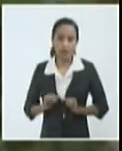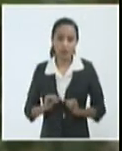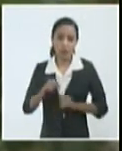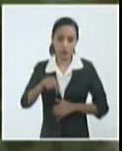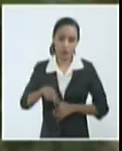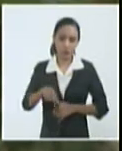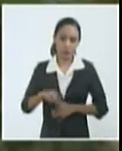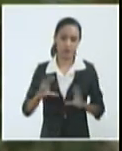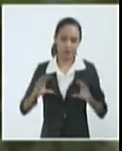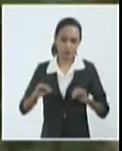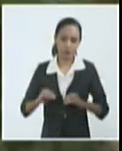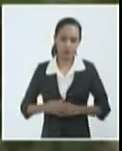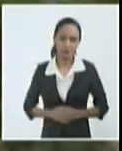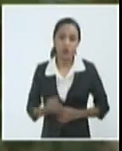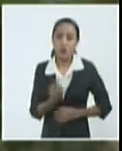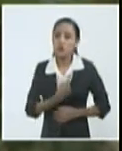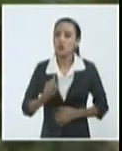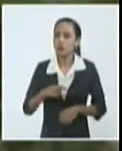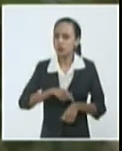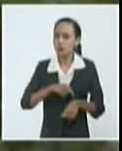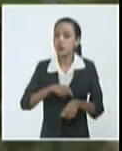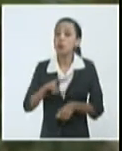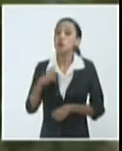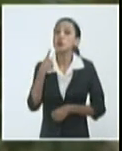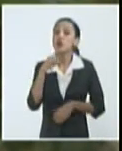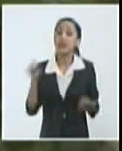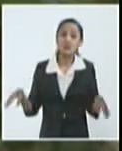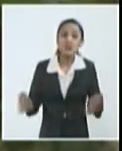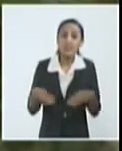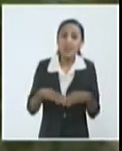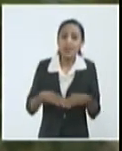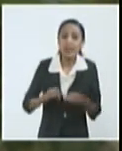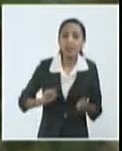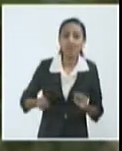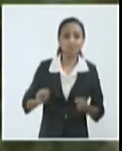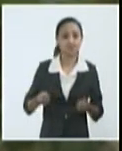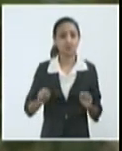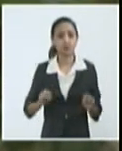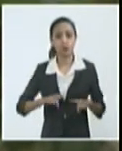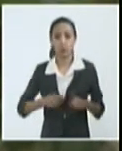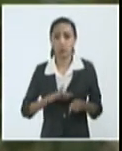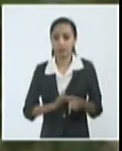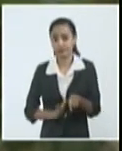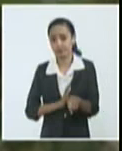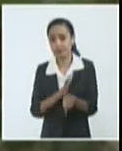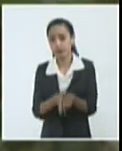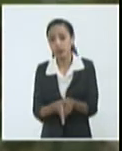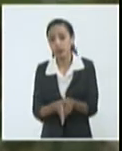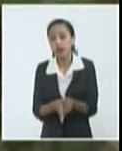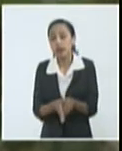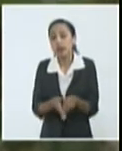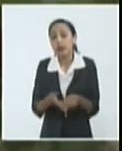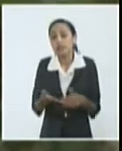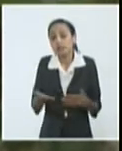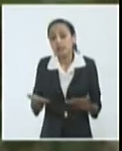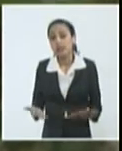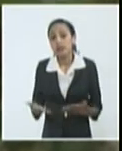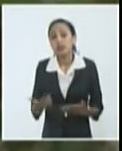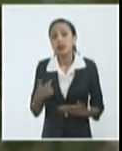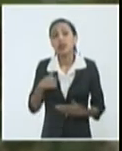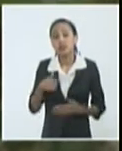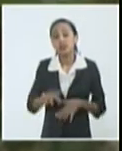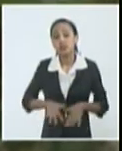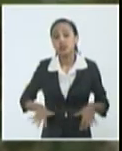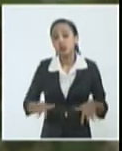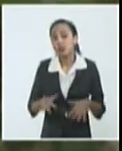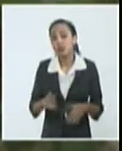que hemos vivido 2 años de cierre, de restricciones, en los cuales hemos estado ante situaciones y